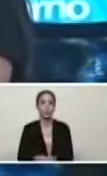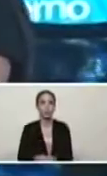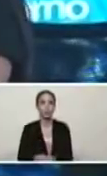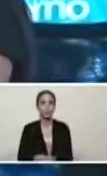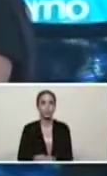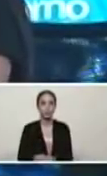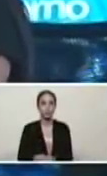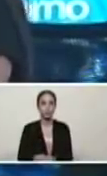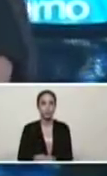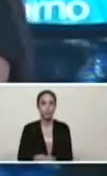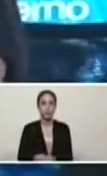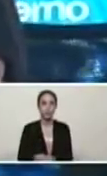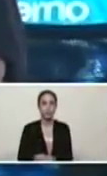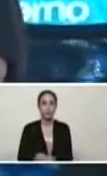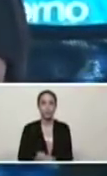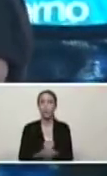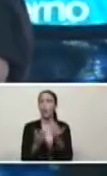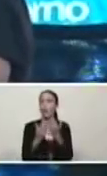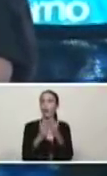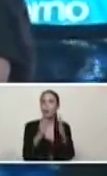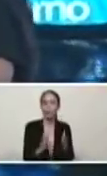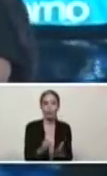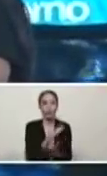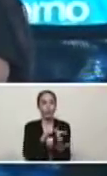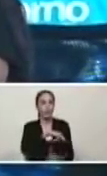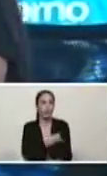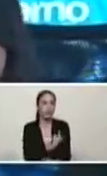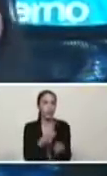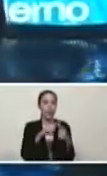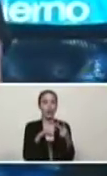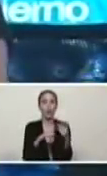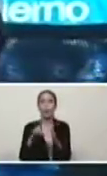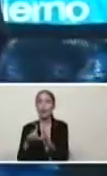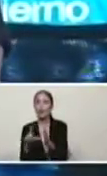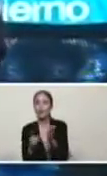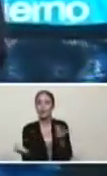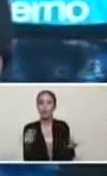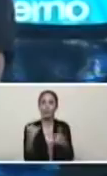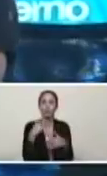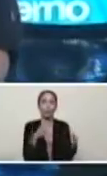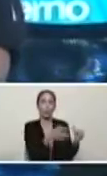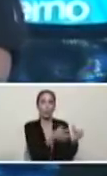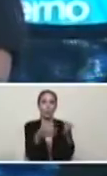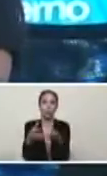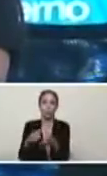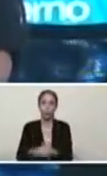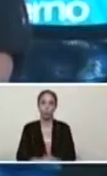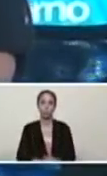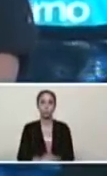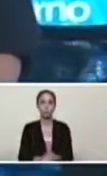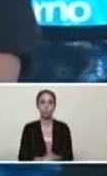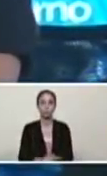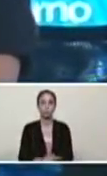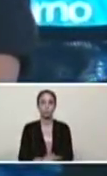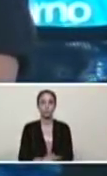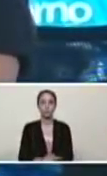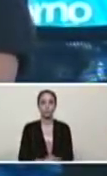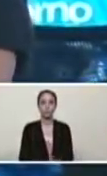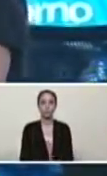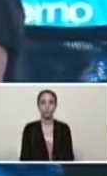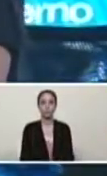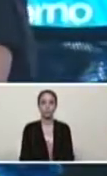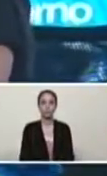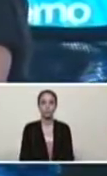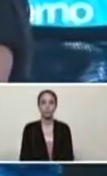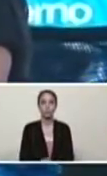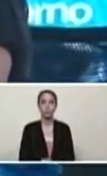corazón, los estudiantes universitarios y los estudiantes de educación media de este país. El movimiento estudiantil venezolano está totalmente agradecido con usted,